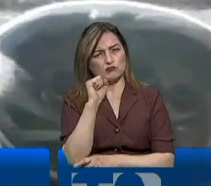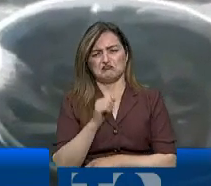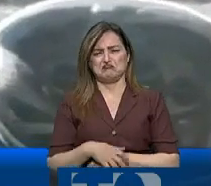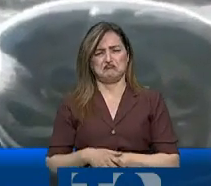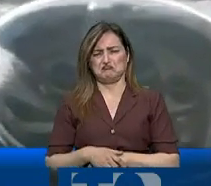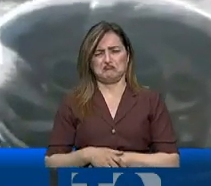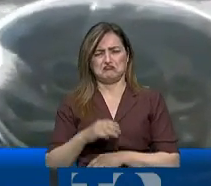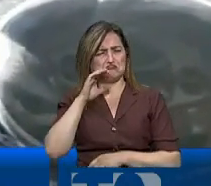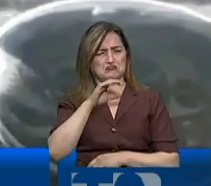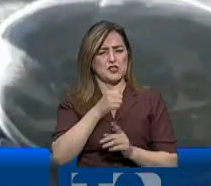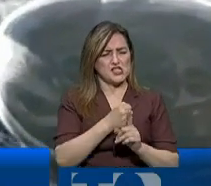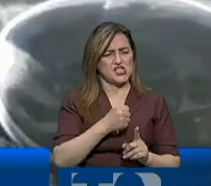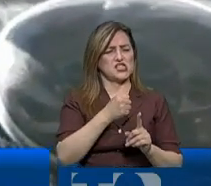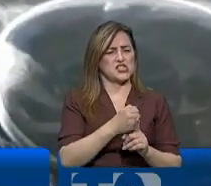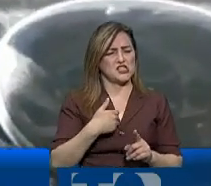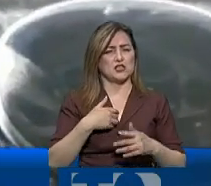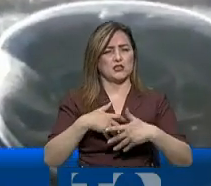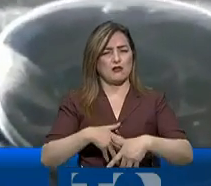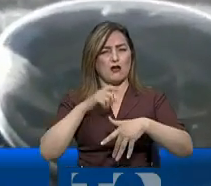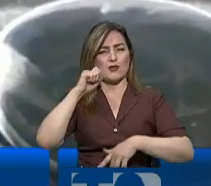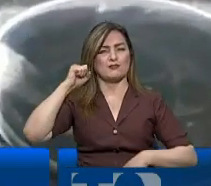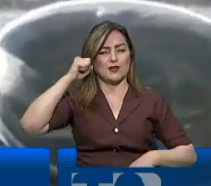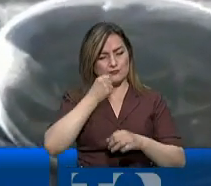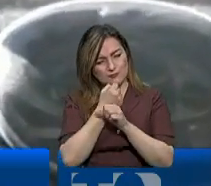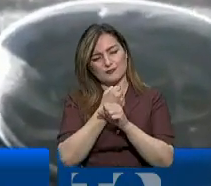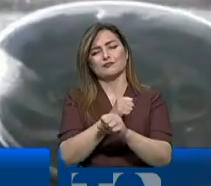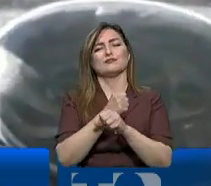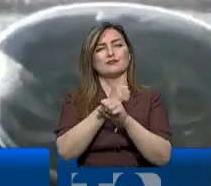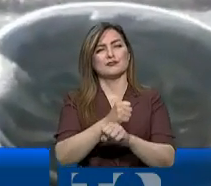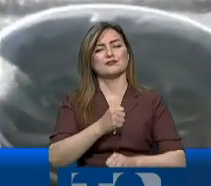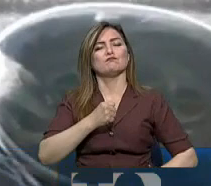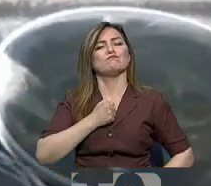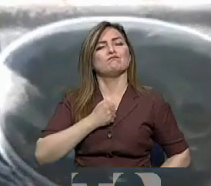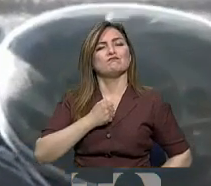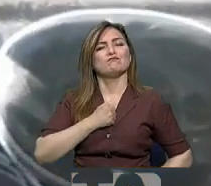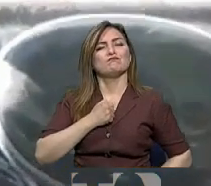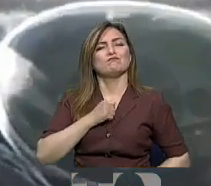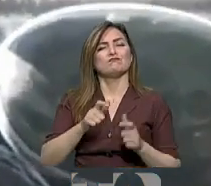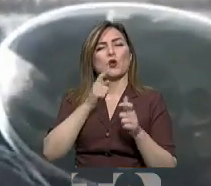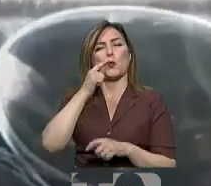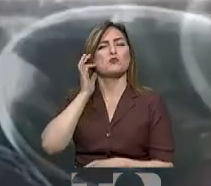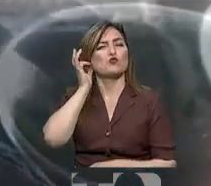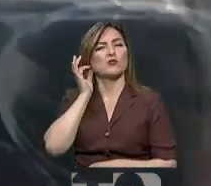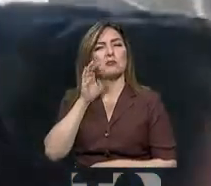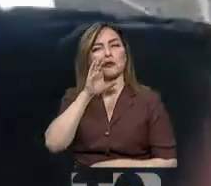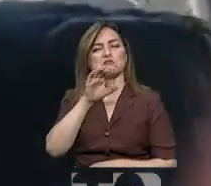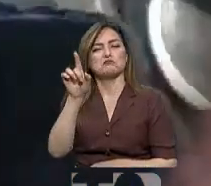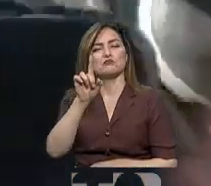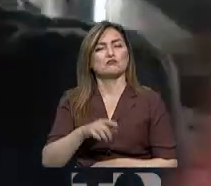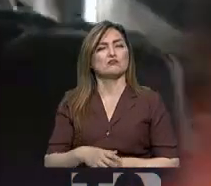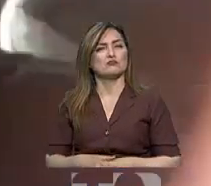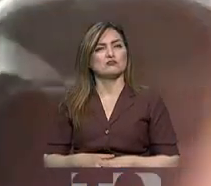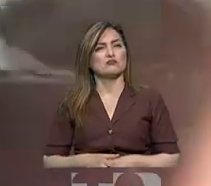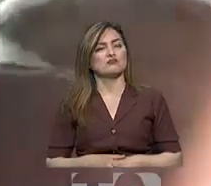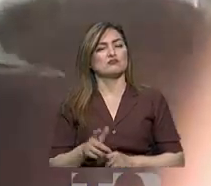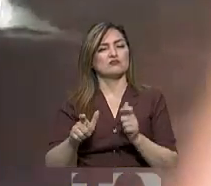es pecado de haber salido a las calles a defender lo que le corresponde a los y a las ciudadanas. Son